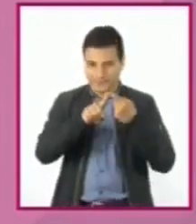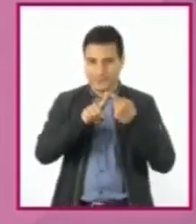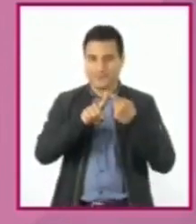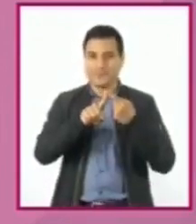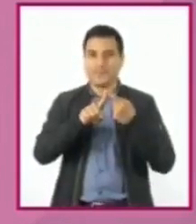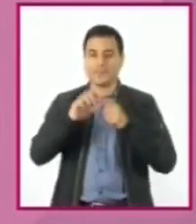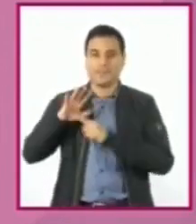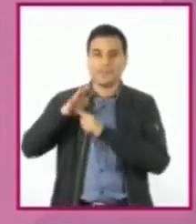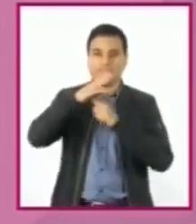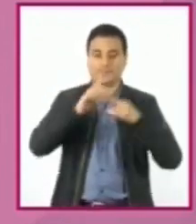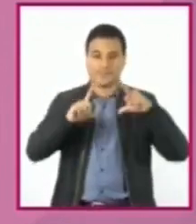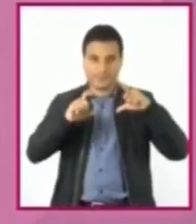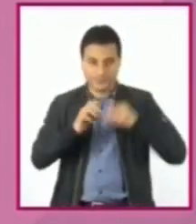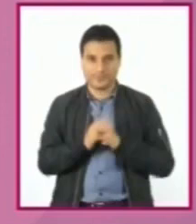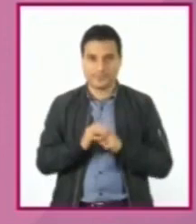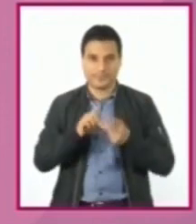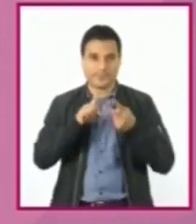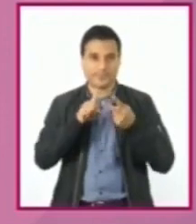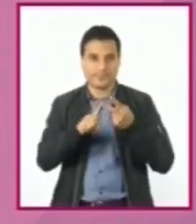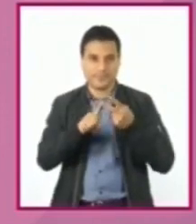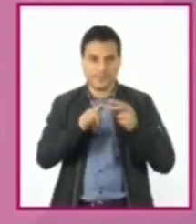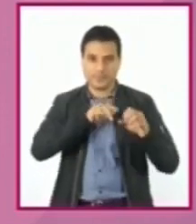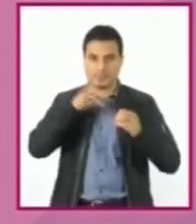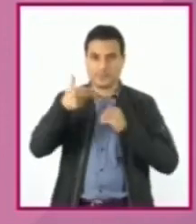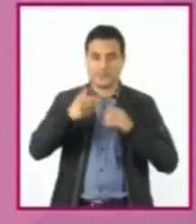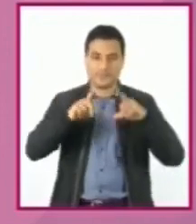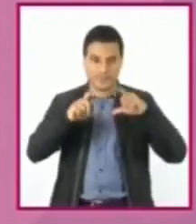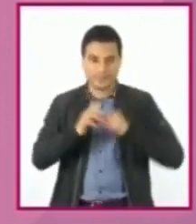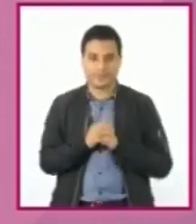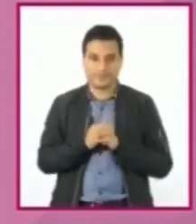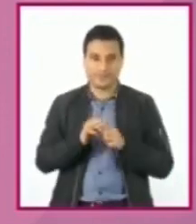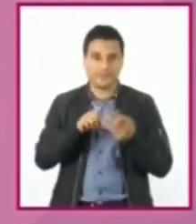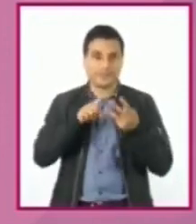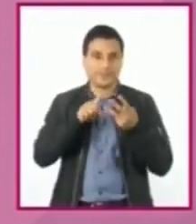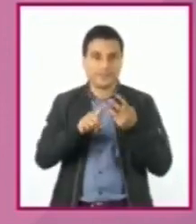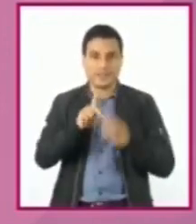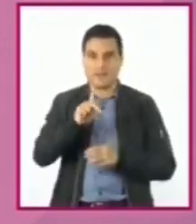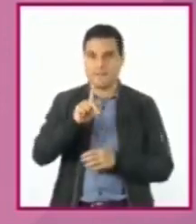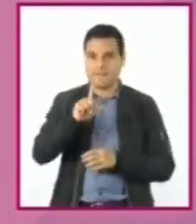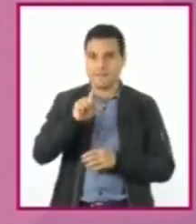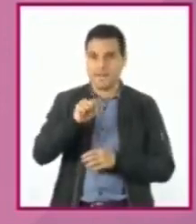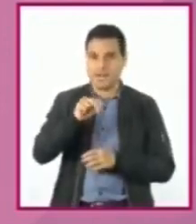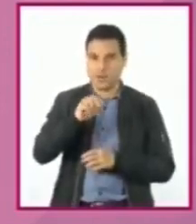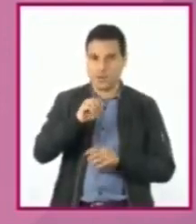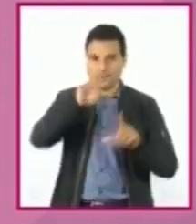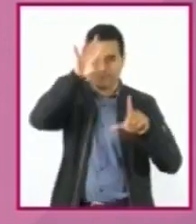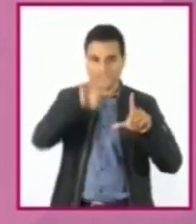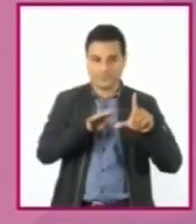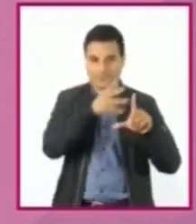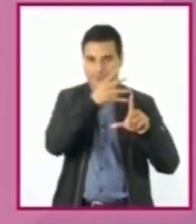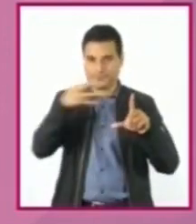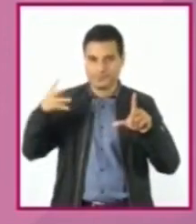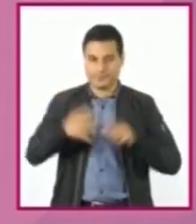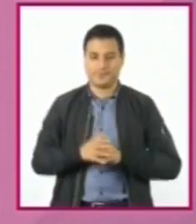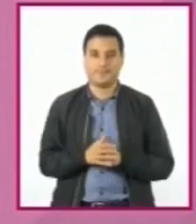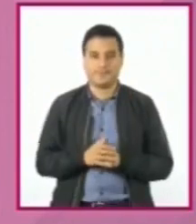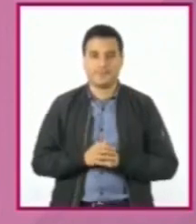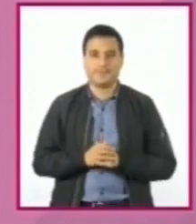aéreas. B. Las imágenes satelitales. C. El plano cartesiano.